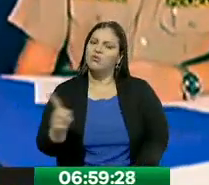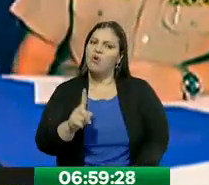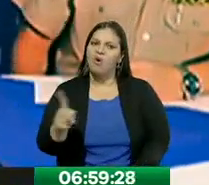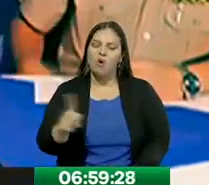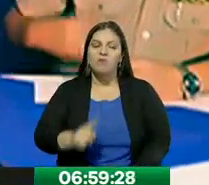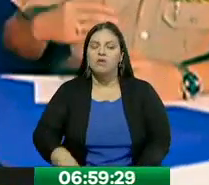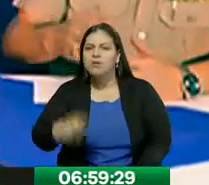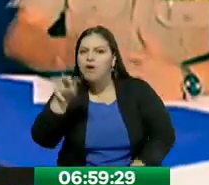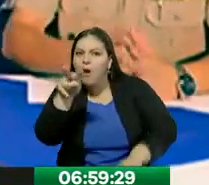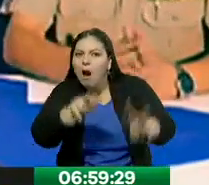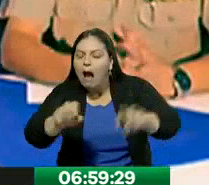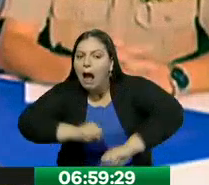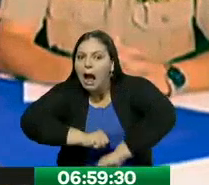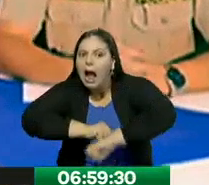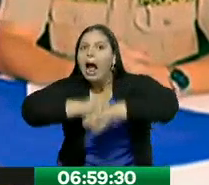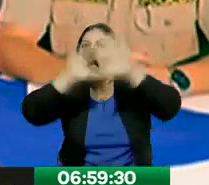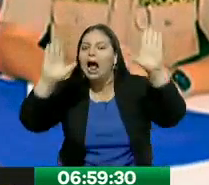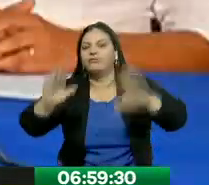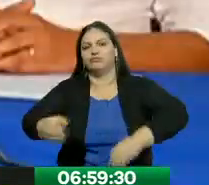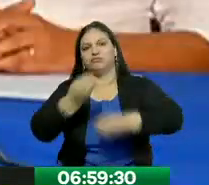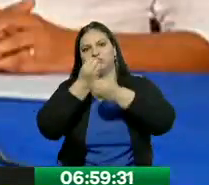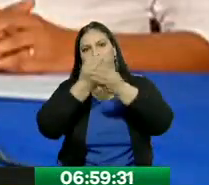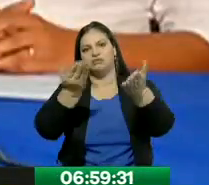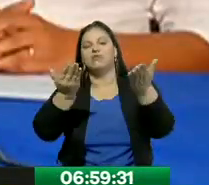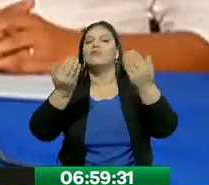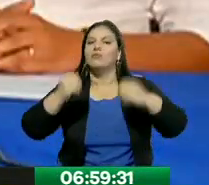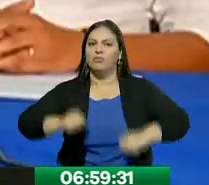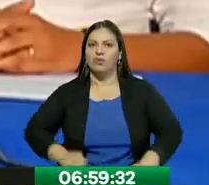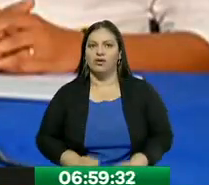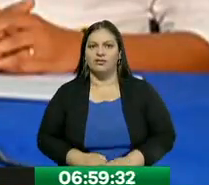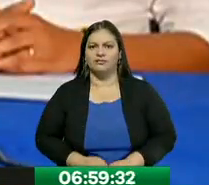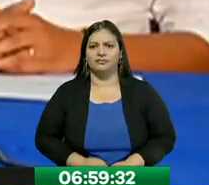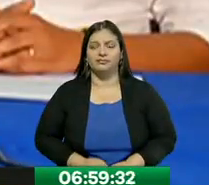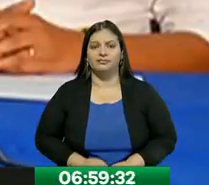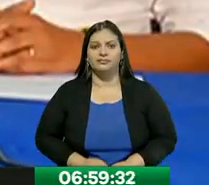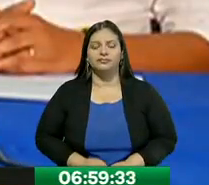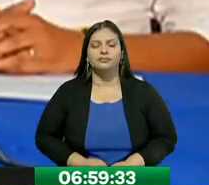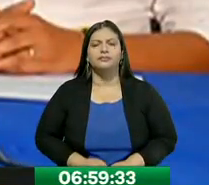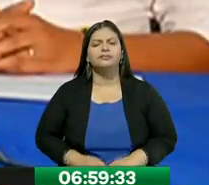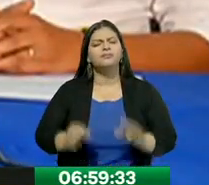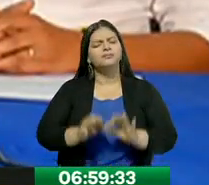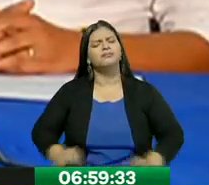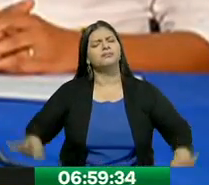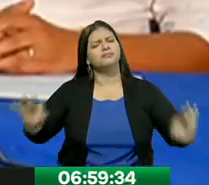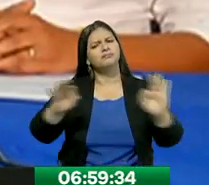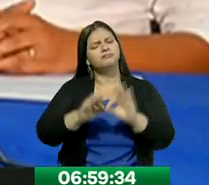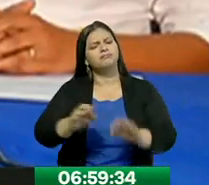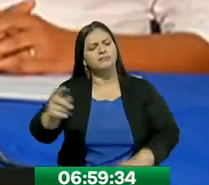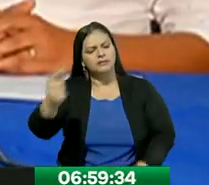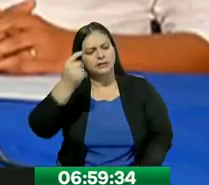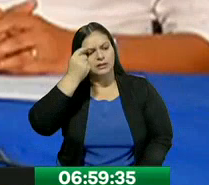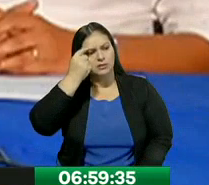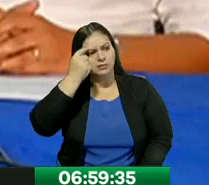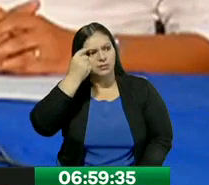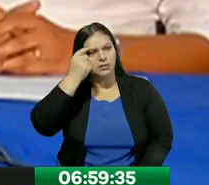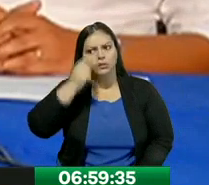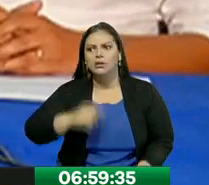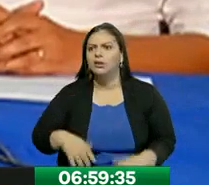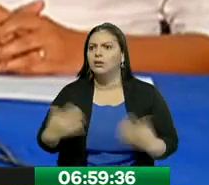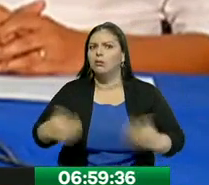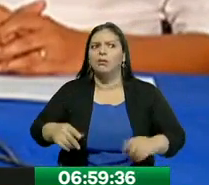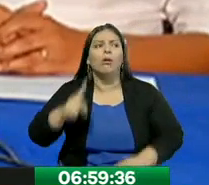poner datos de fuentes no oficiales. La ciudadanía tiene también que comprender y empezar de una u otra manera a